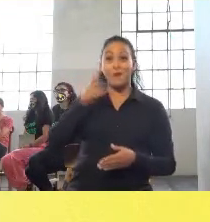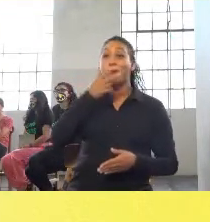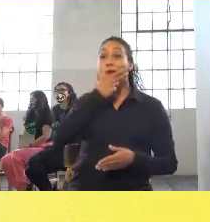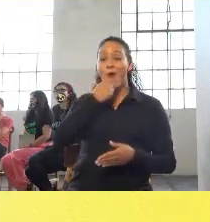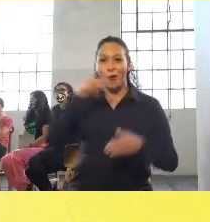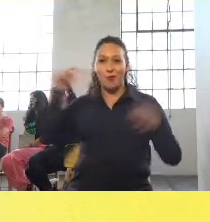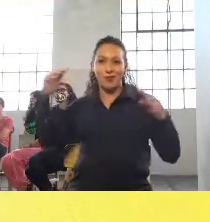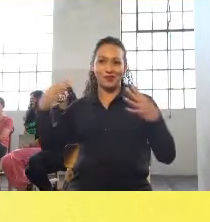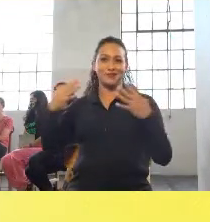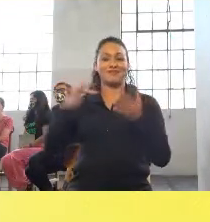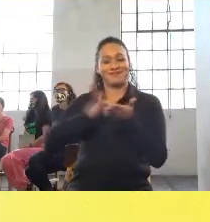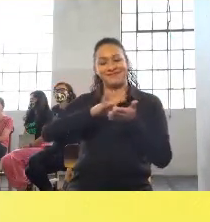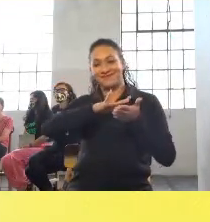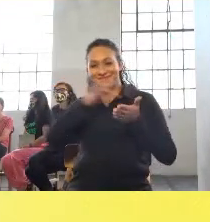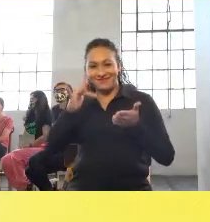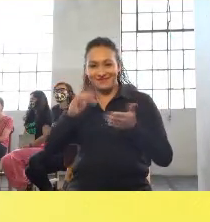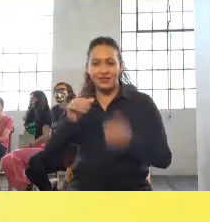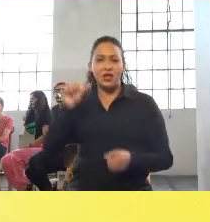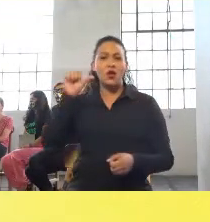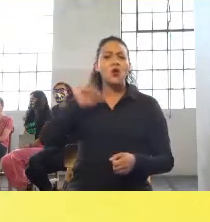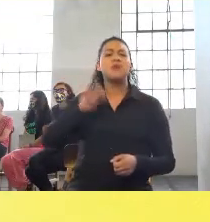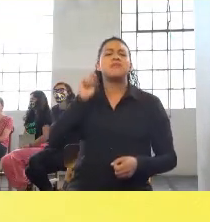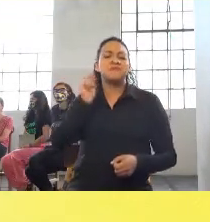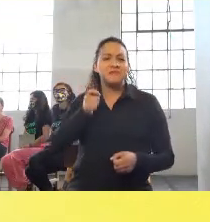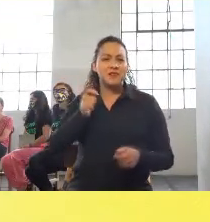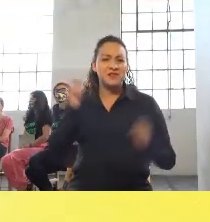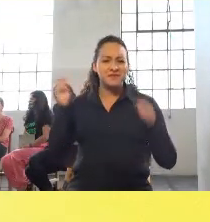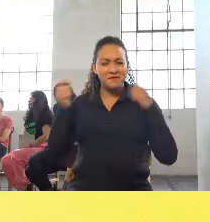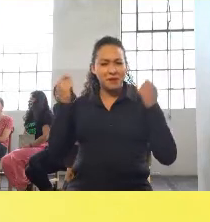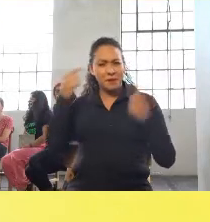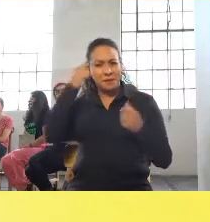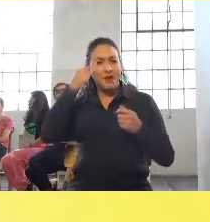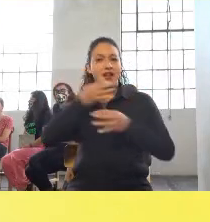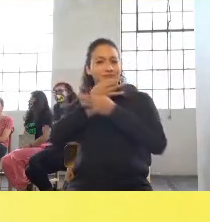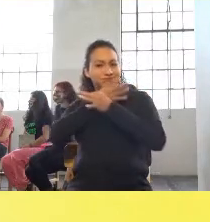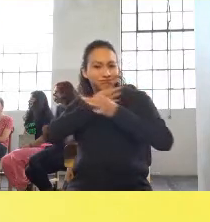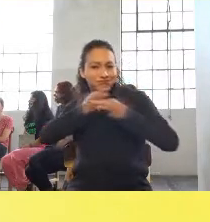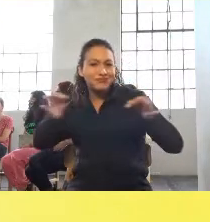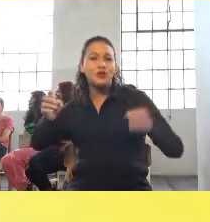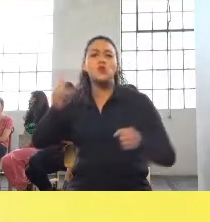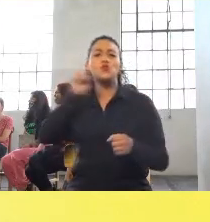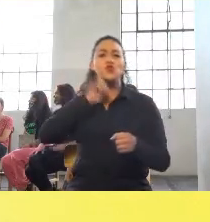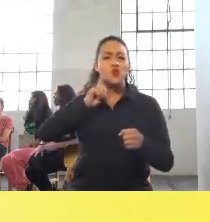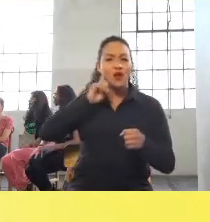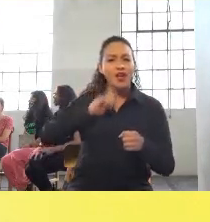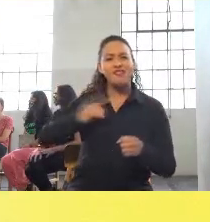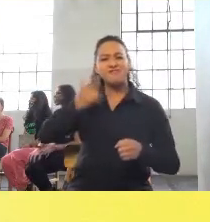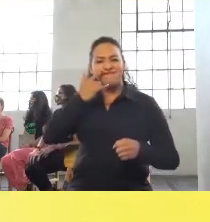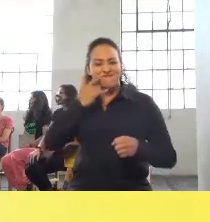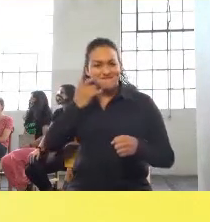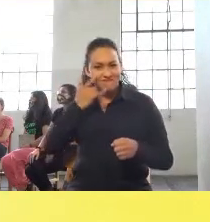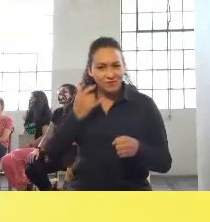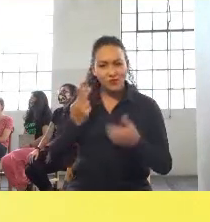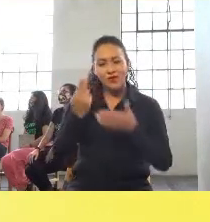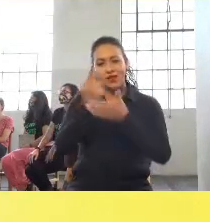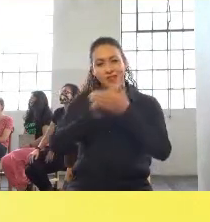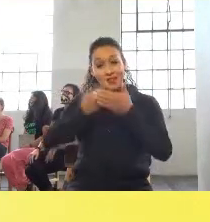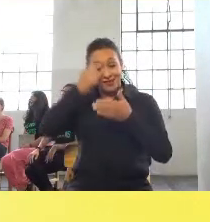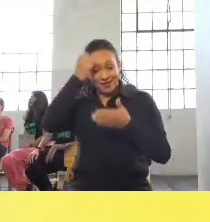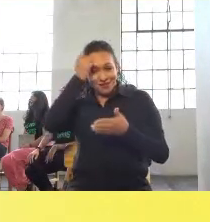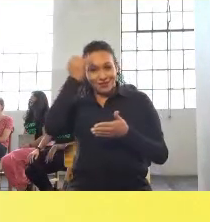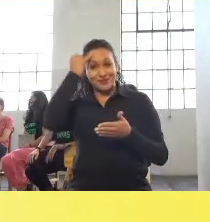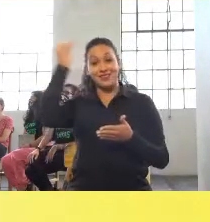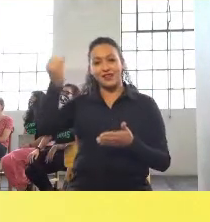ayer. Y pues bueno, Diseña Mexicana es este festival que busca amplificar la voz de mujeres que están liderando proyectos creativos y